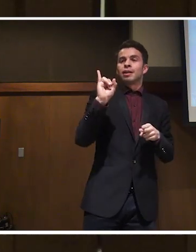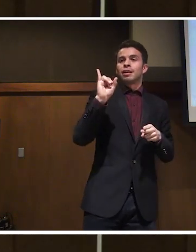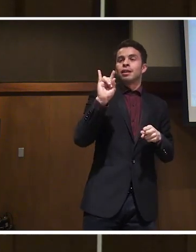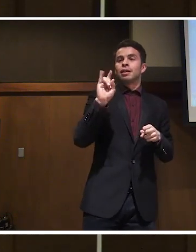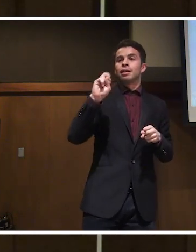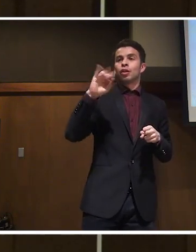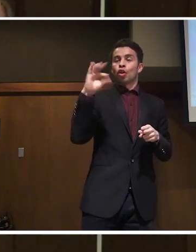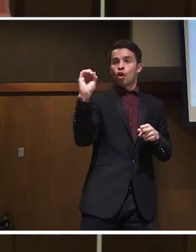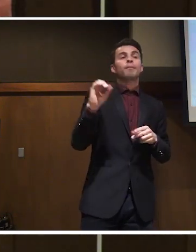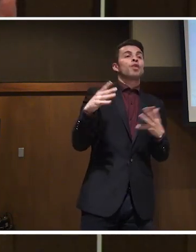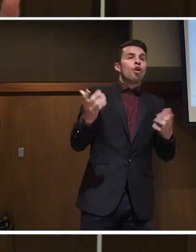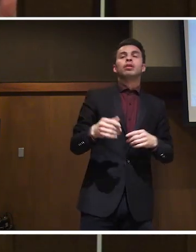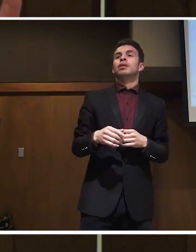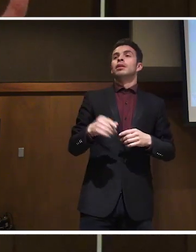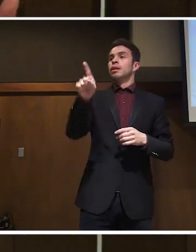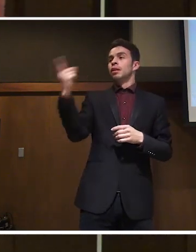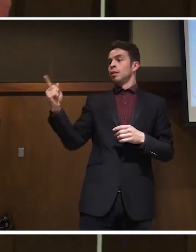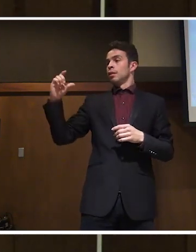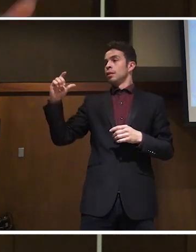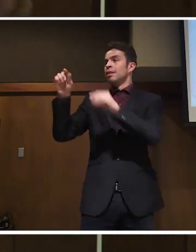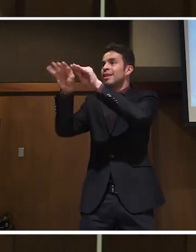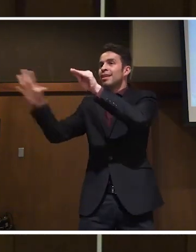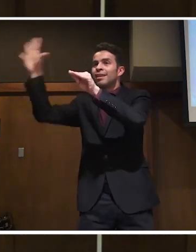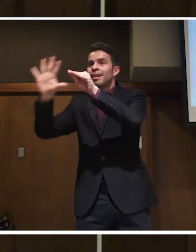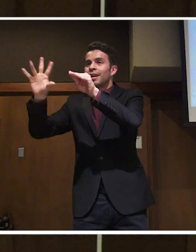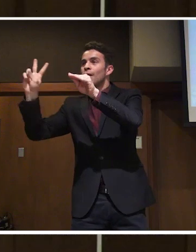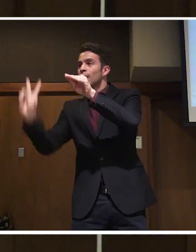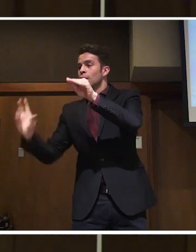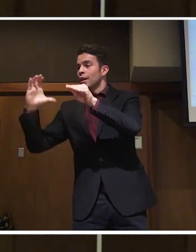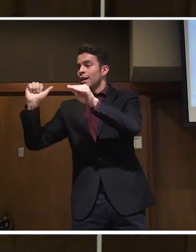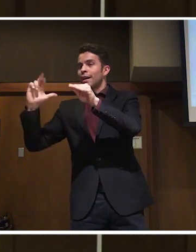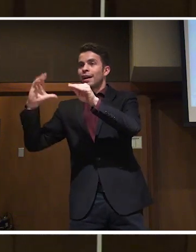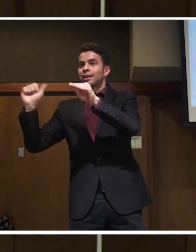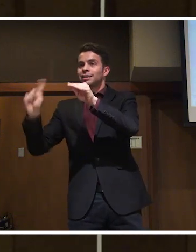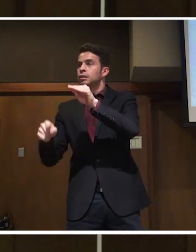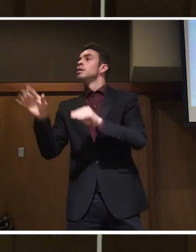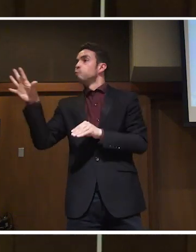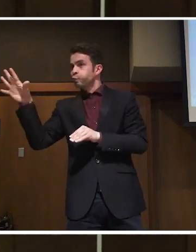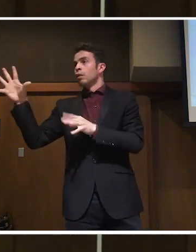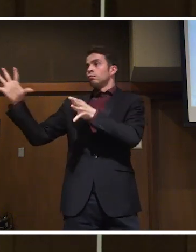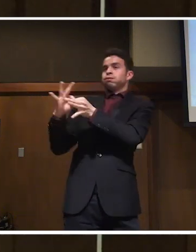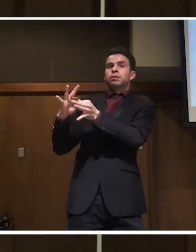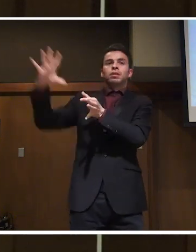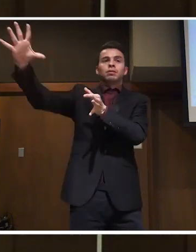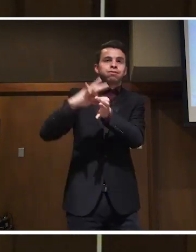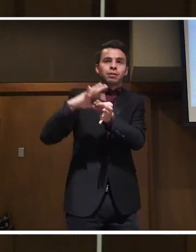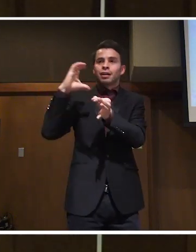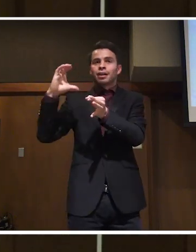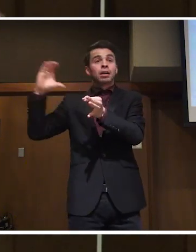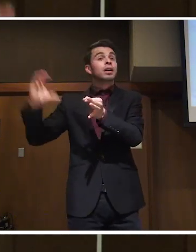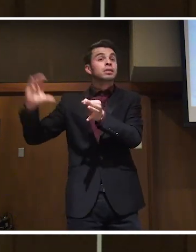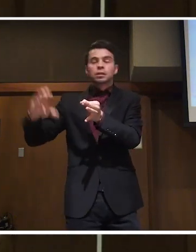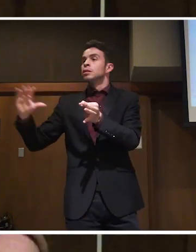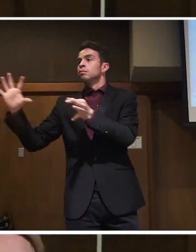Caracas también, o de alguna manera otras regiones podían haber quedado por fuera, que quedaron dentro del territorio de la llamada